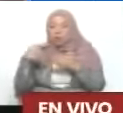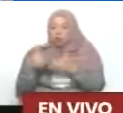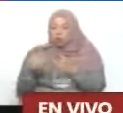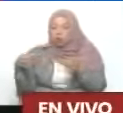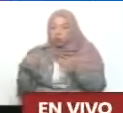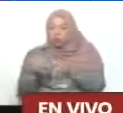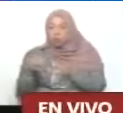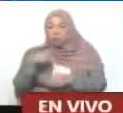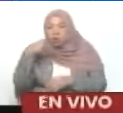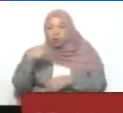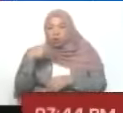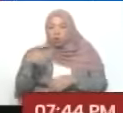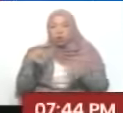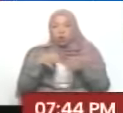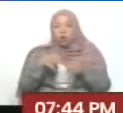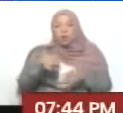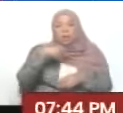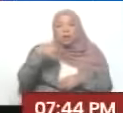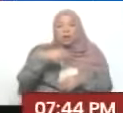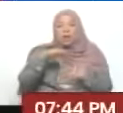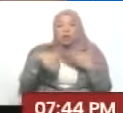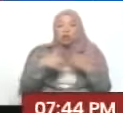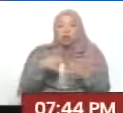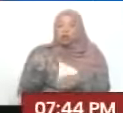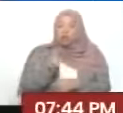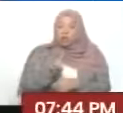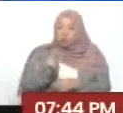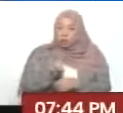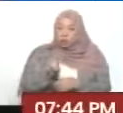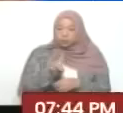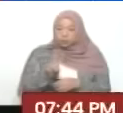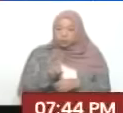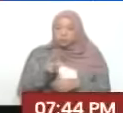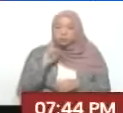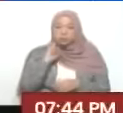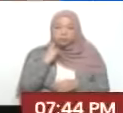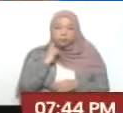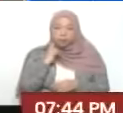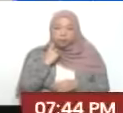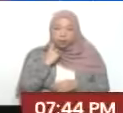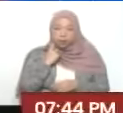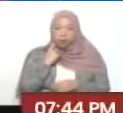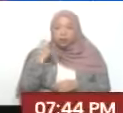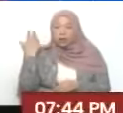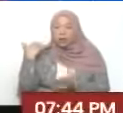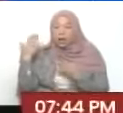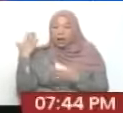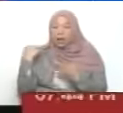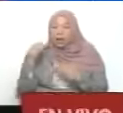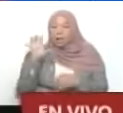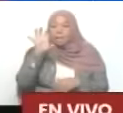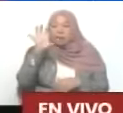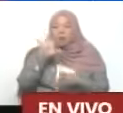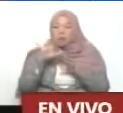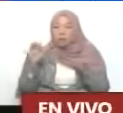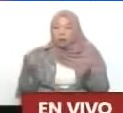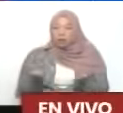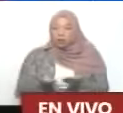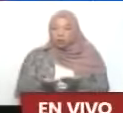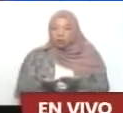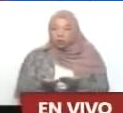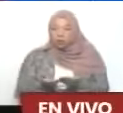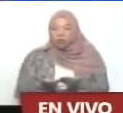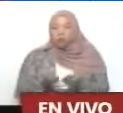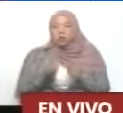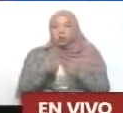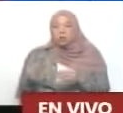Partido Comunista y el Movimiento Electoral del Pueblo son de los partidos más antiguos del país, de la izquierda venezolana tradicional, histórica, luchadora durante más